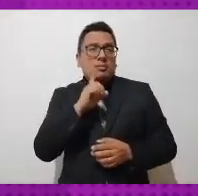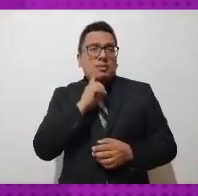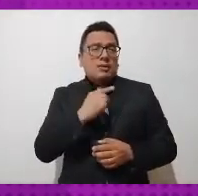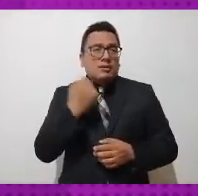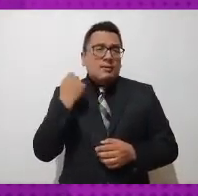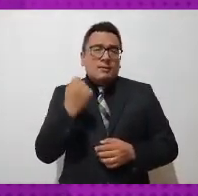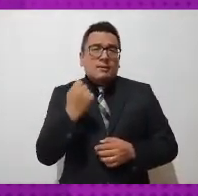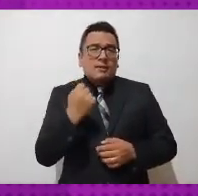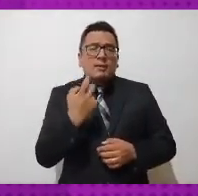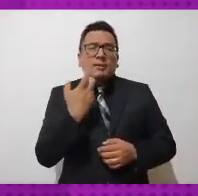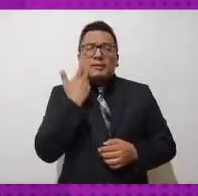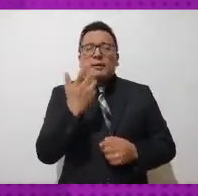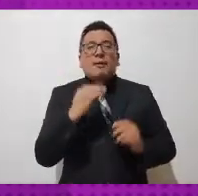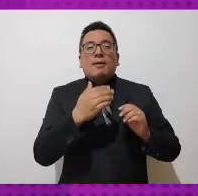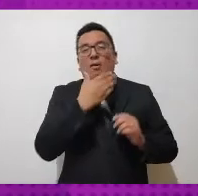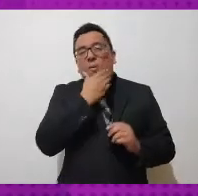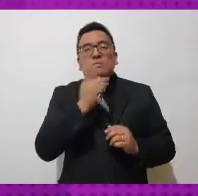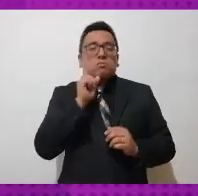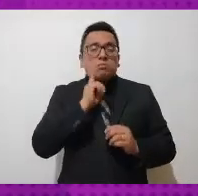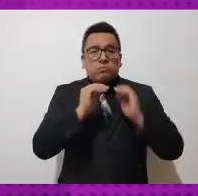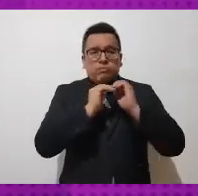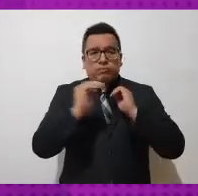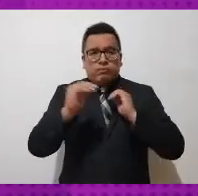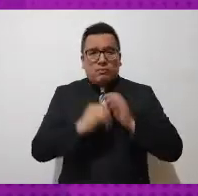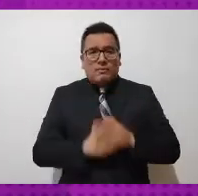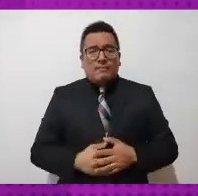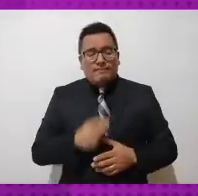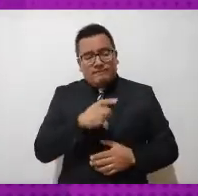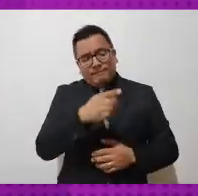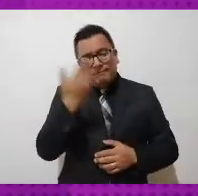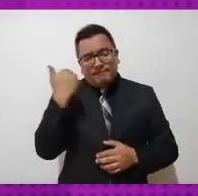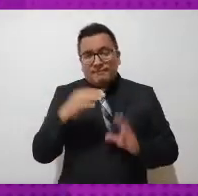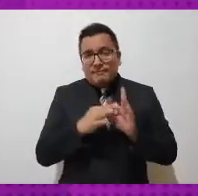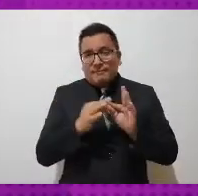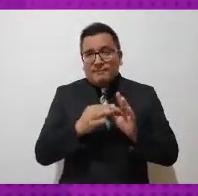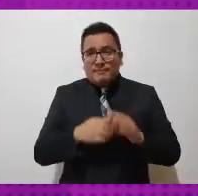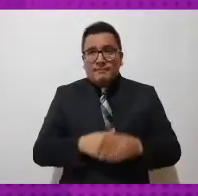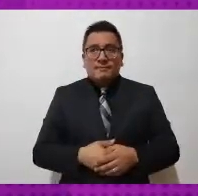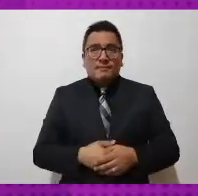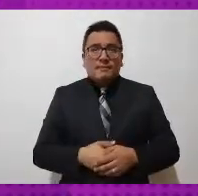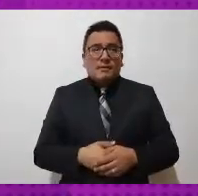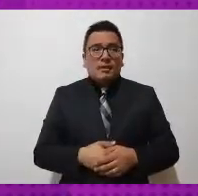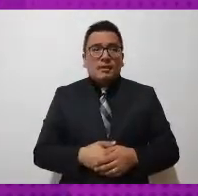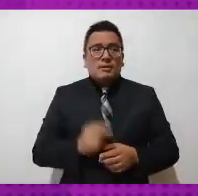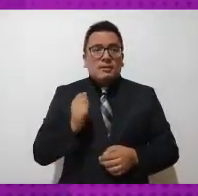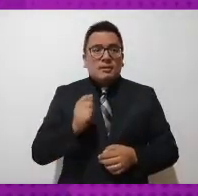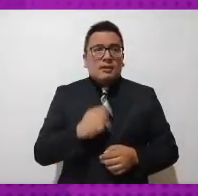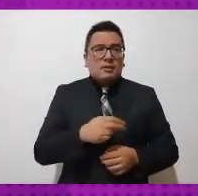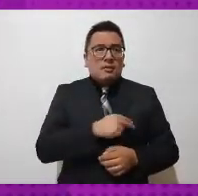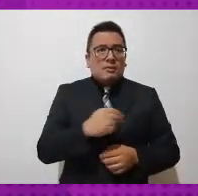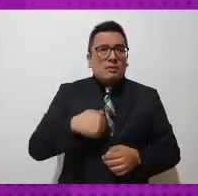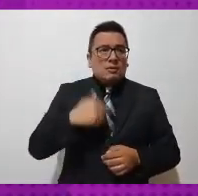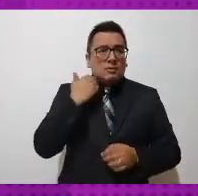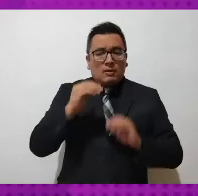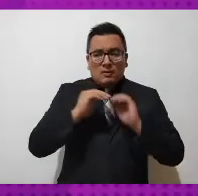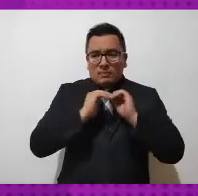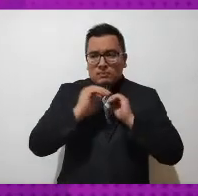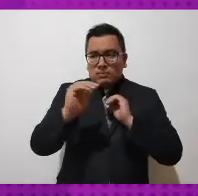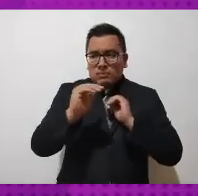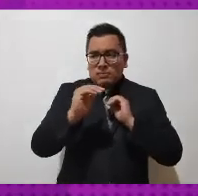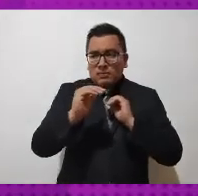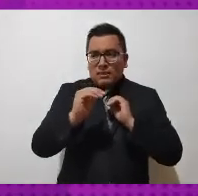grandes luchas es lograr la igualdad, como bien decías, consejera Leti. La lucha por la igualdad